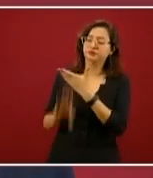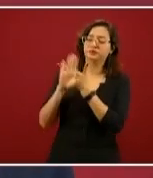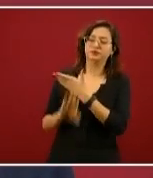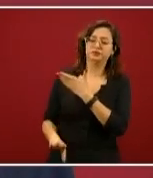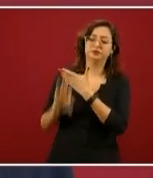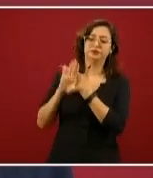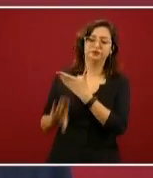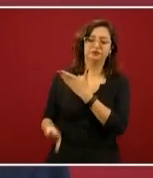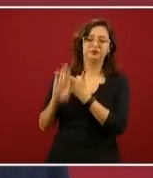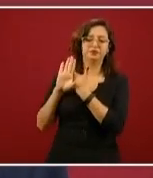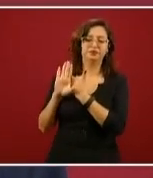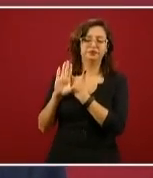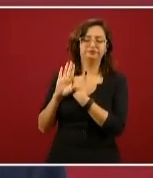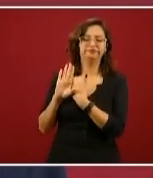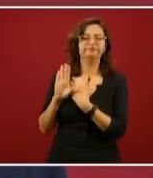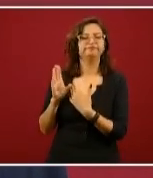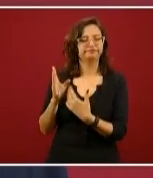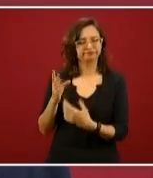que